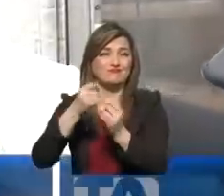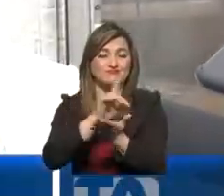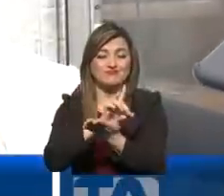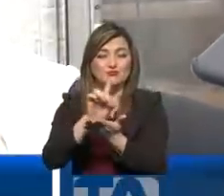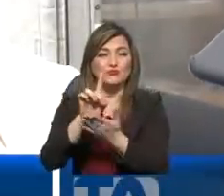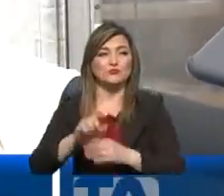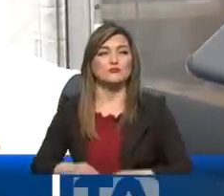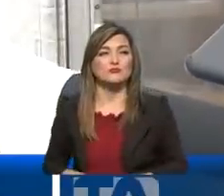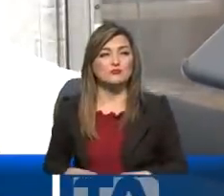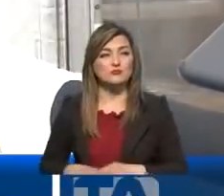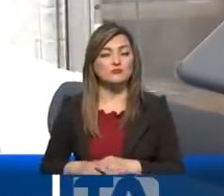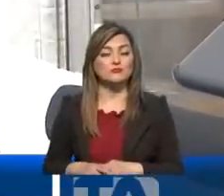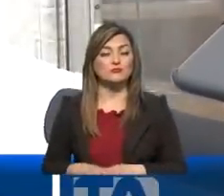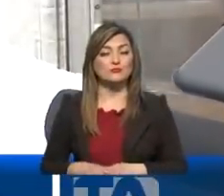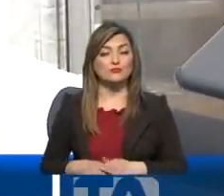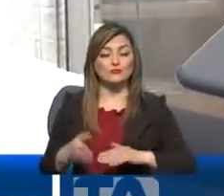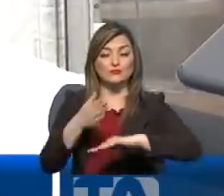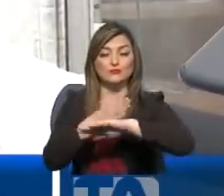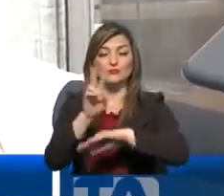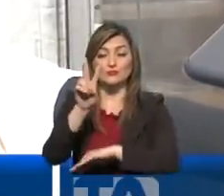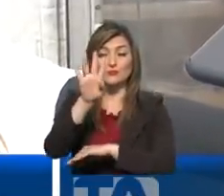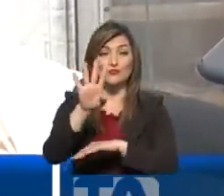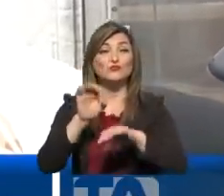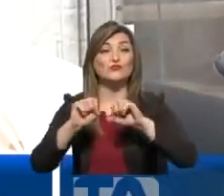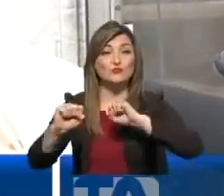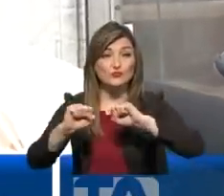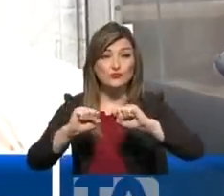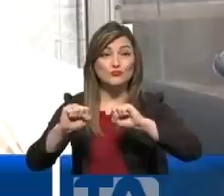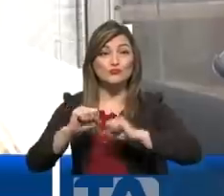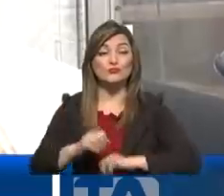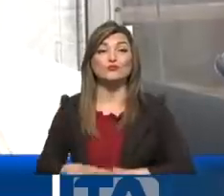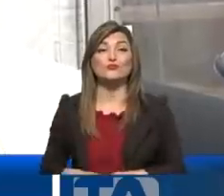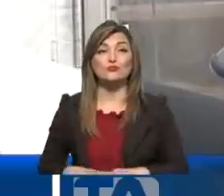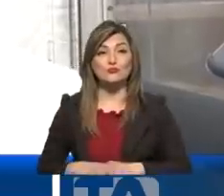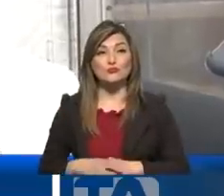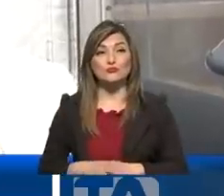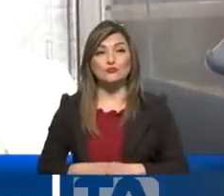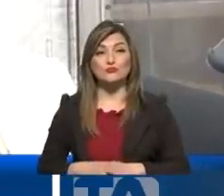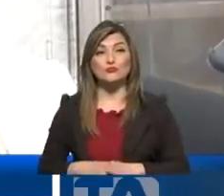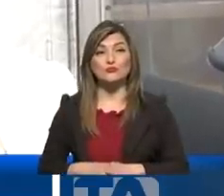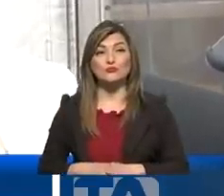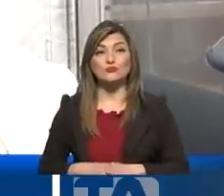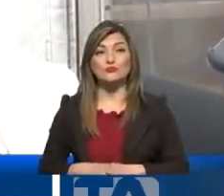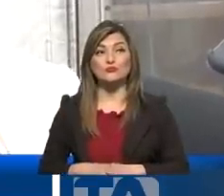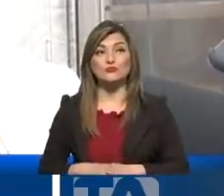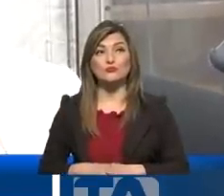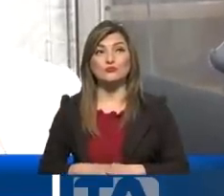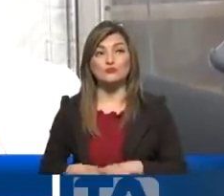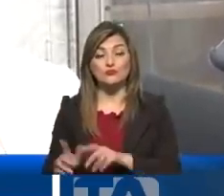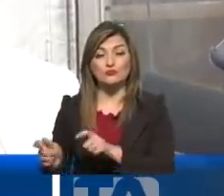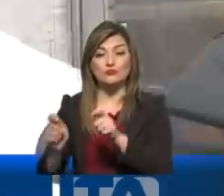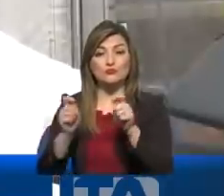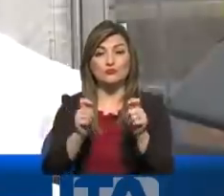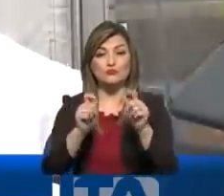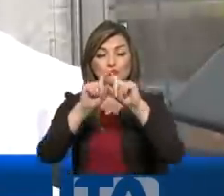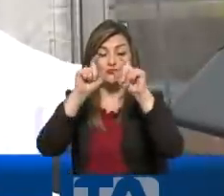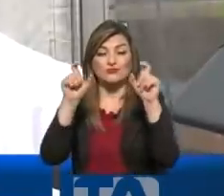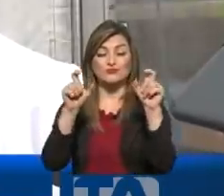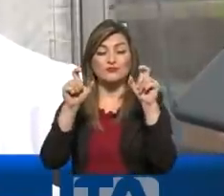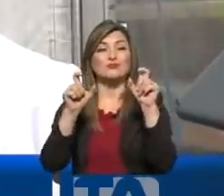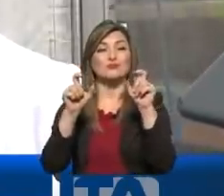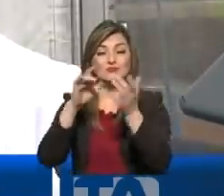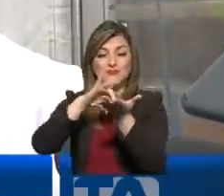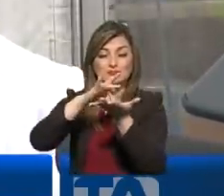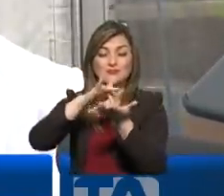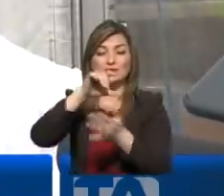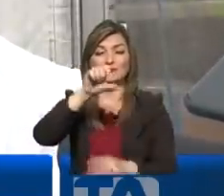semana probablemente, es decir, antes del 24 de mayo, nosotros estaremos recibiendo también el cargamento de Sinovac. Tenemos